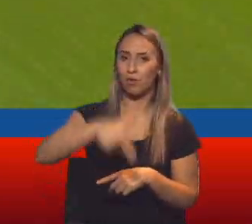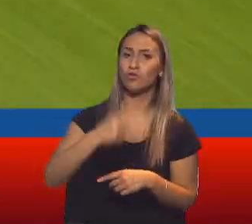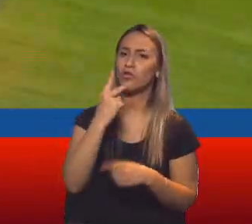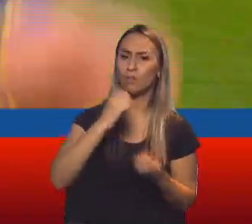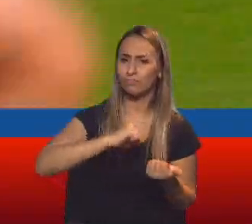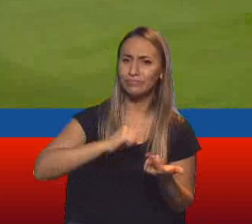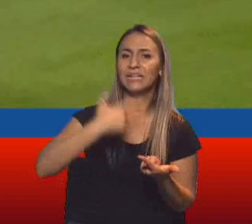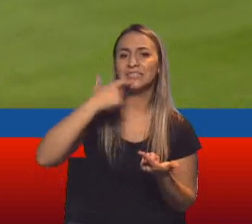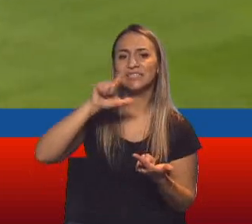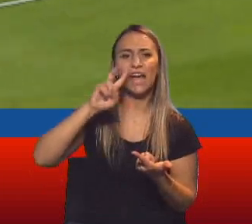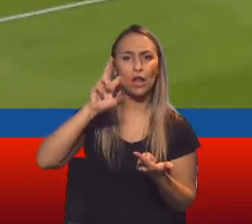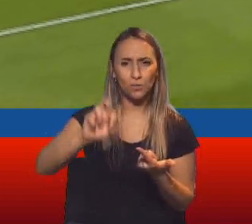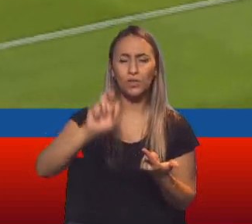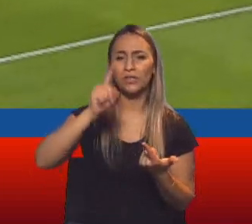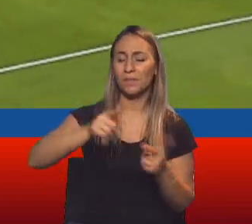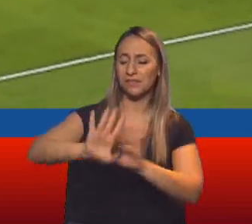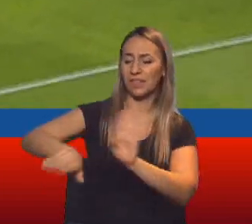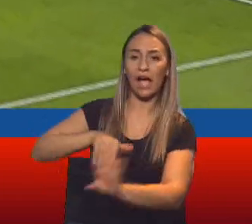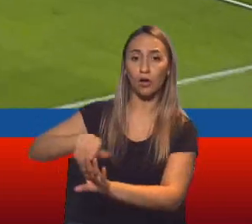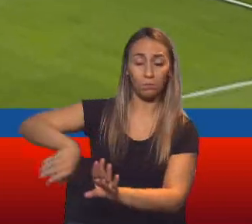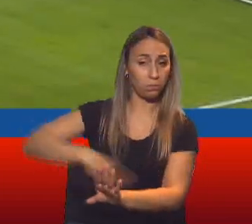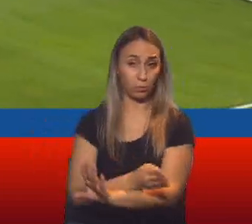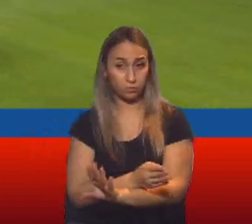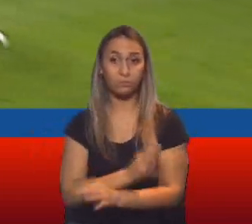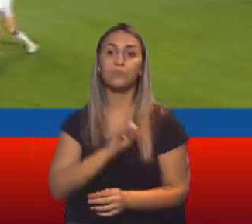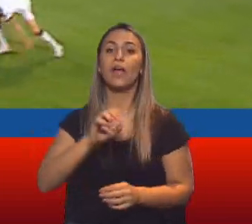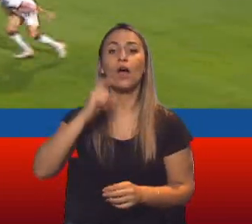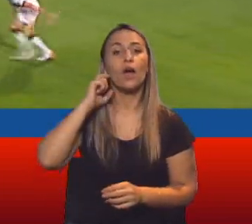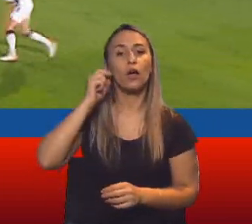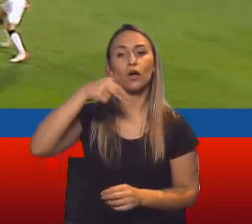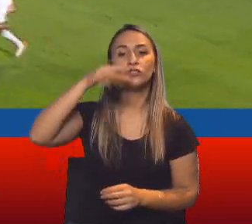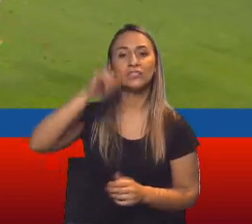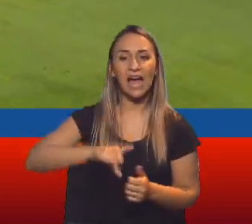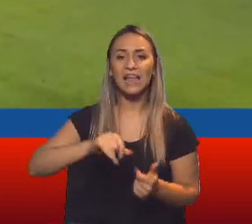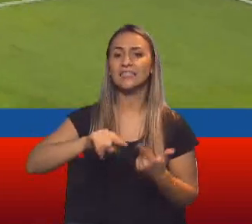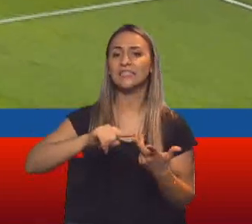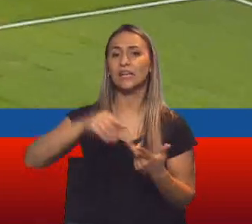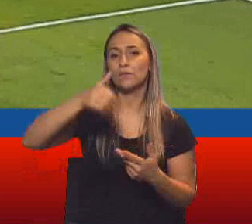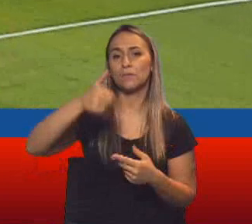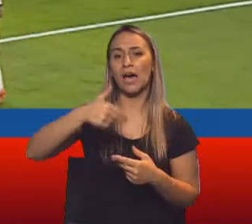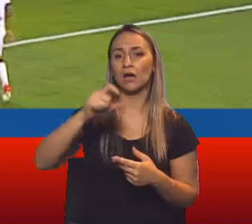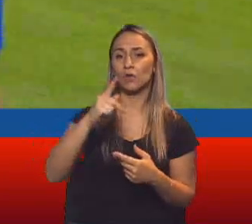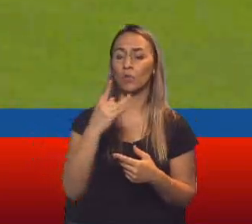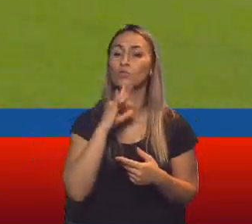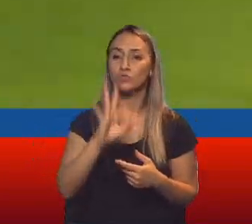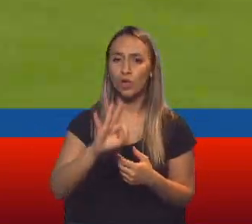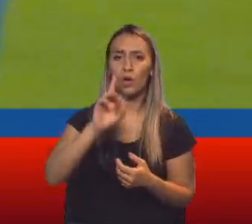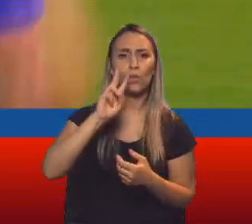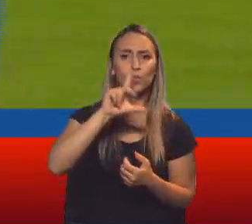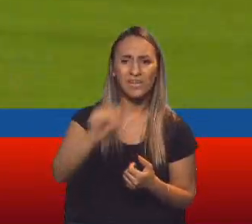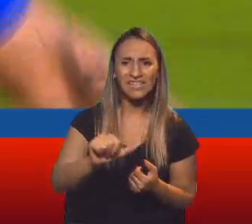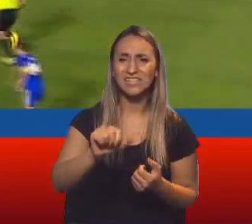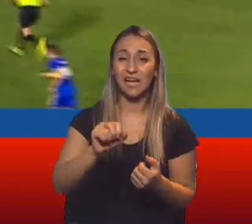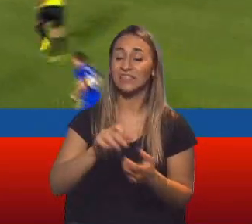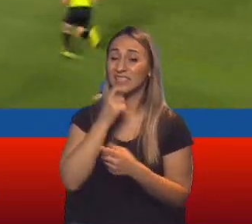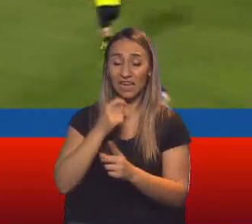de Salvio de Taco, Ceballos de penal, el Pulpito González, Ero Mancuso, Vázquez, Villa. Bueno, el que entraba metió